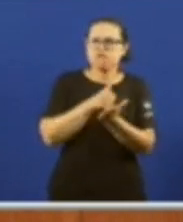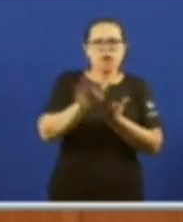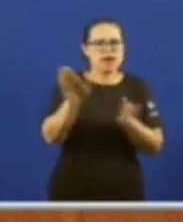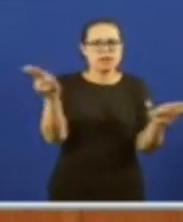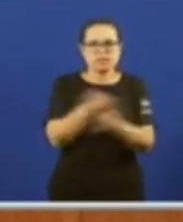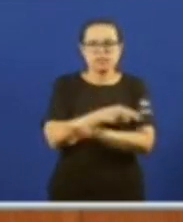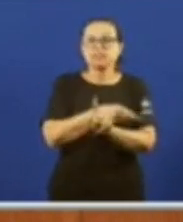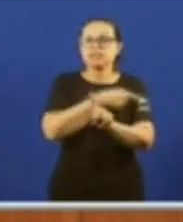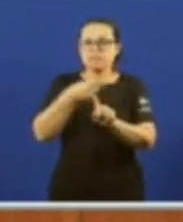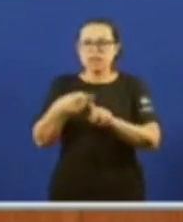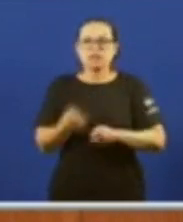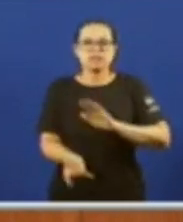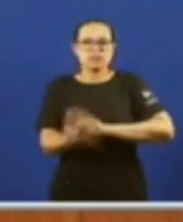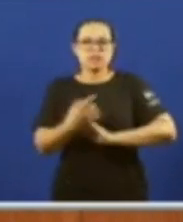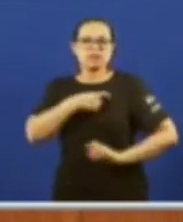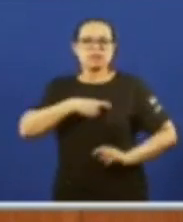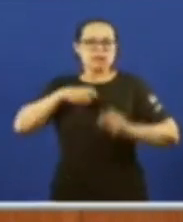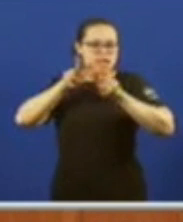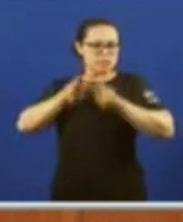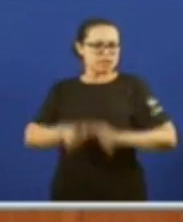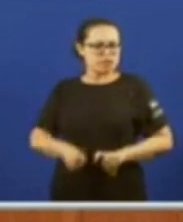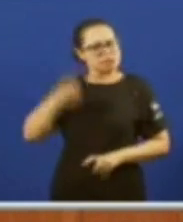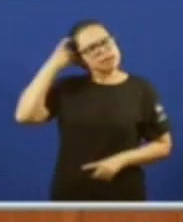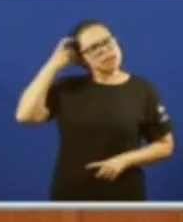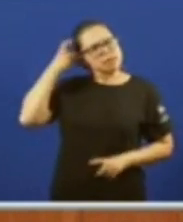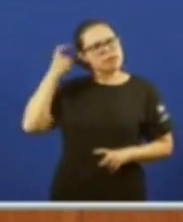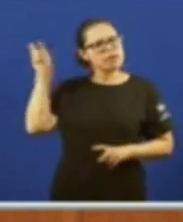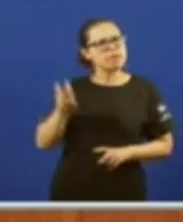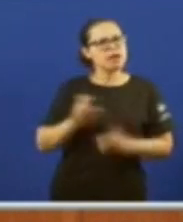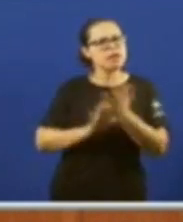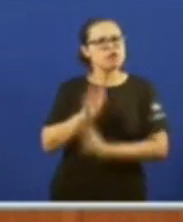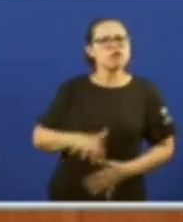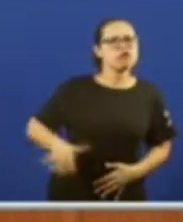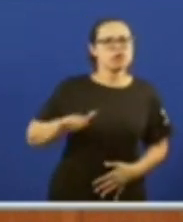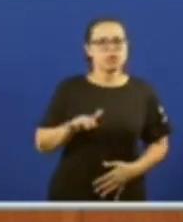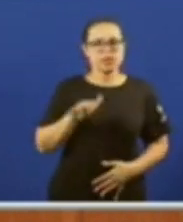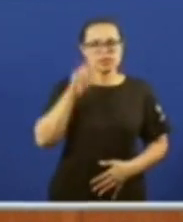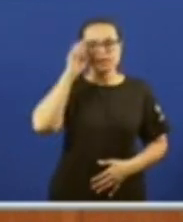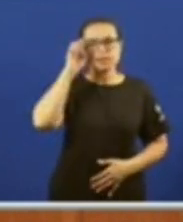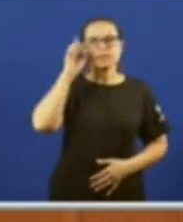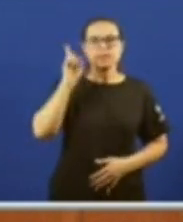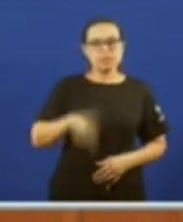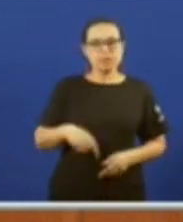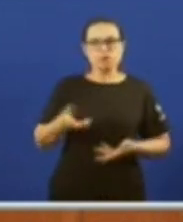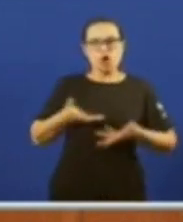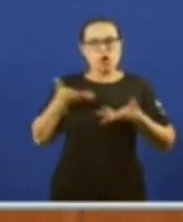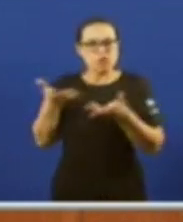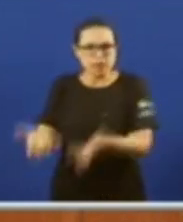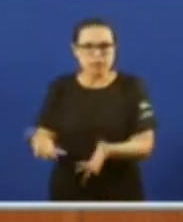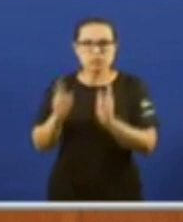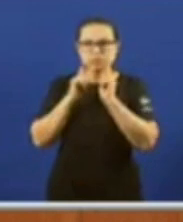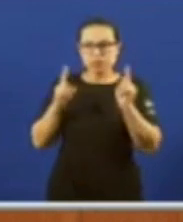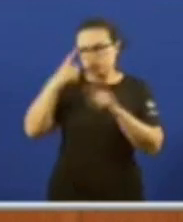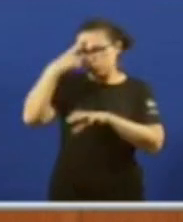de investigación para saber realmente o que pasou. E ofrézcolle o que me gustaría que me ofreceran a min se eu